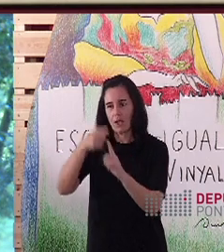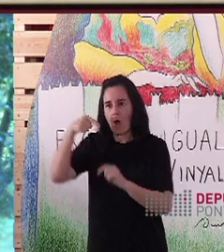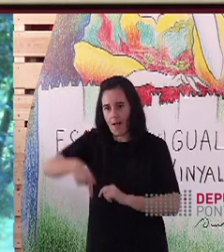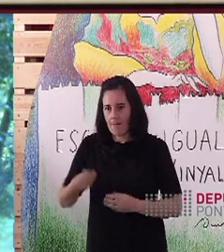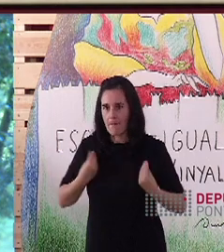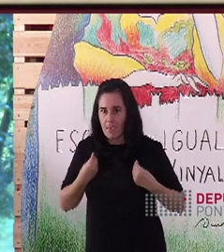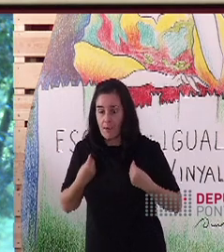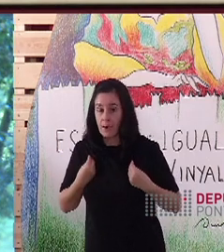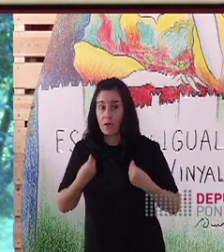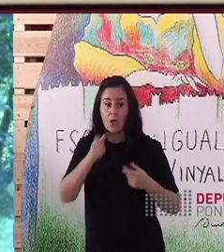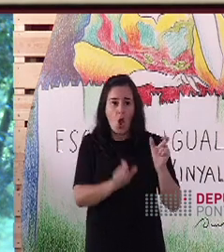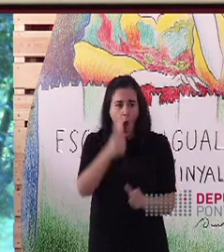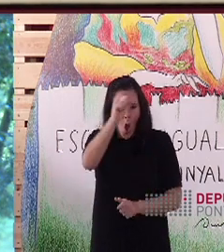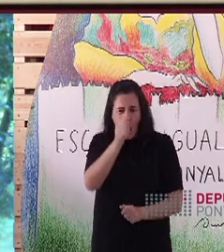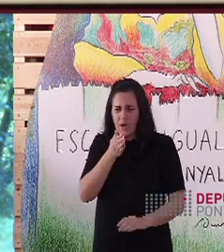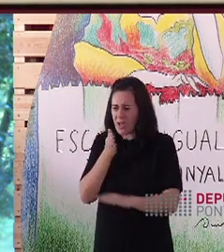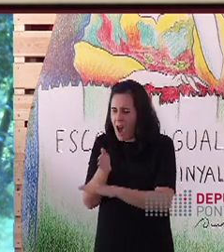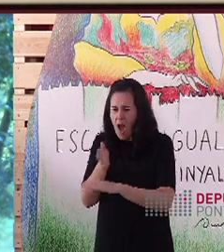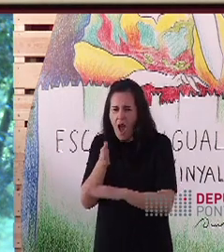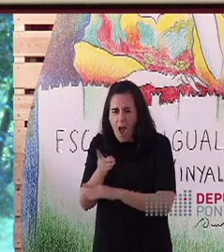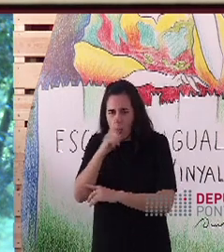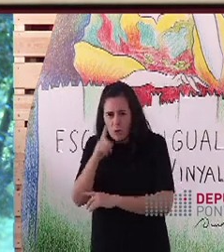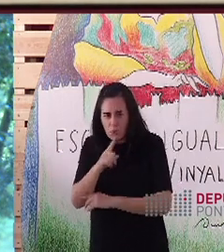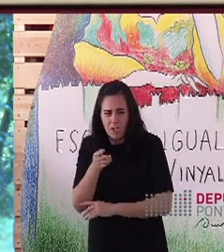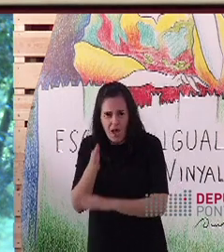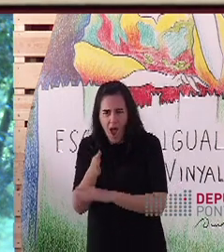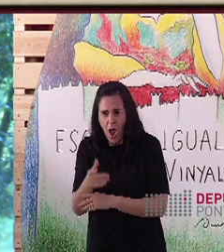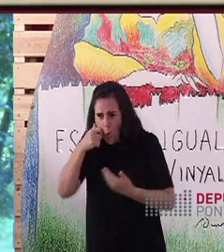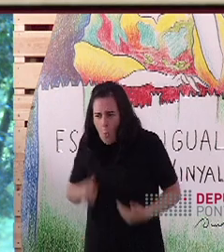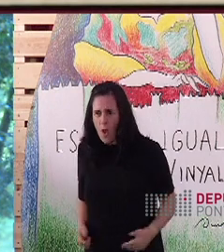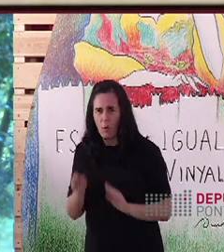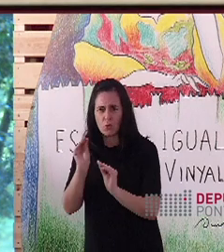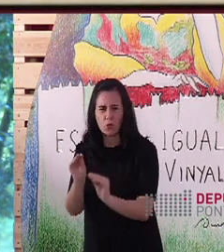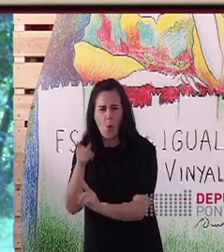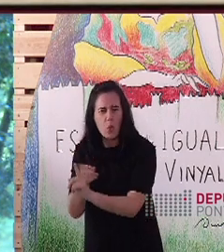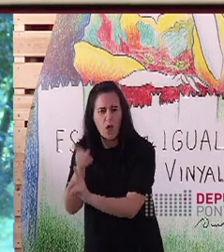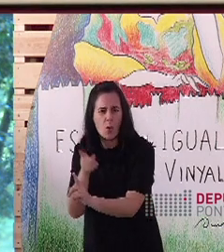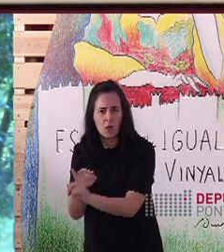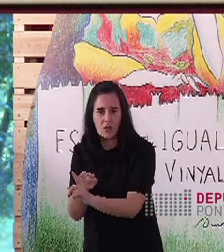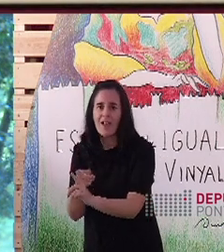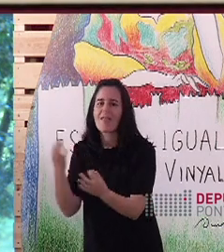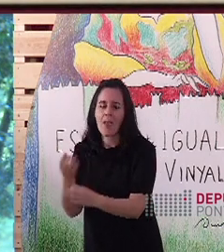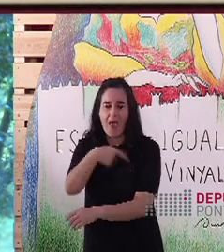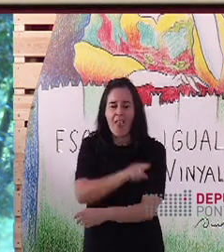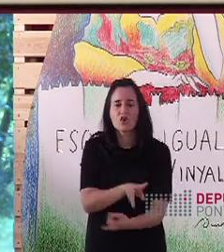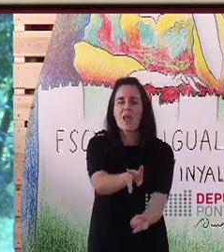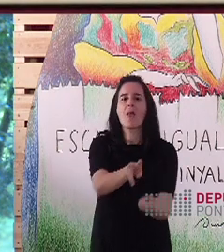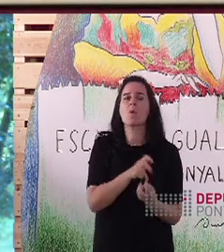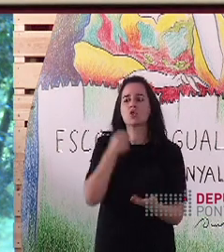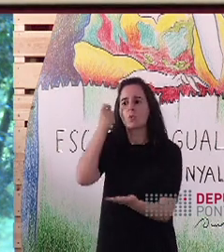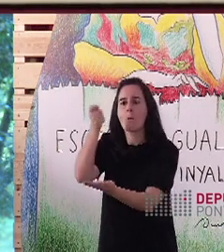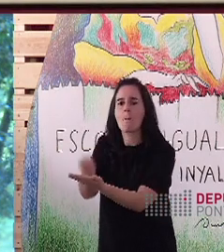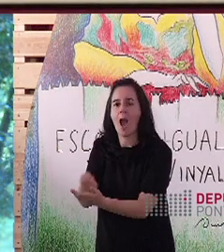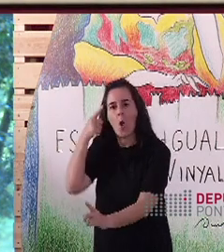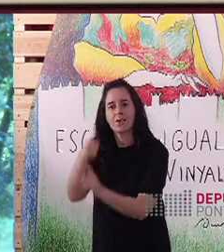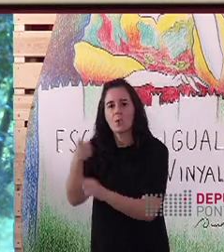años han estado accediendo a sus cuerpos tienen la obligación de pagar aquellos impuestos que permitan que ellas tengan